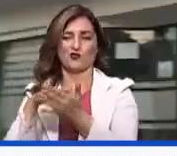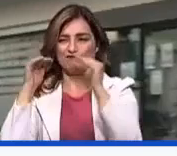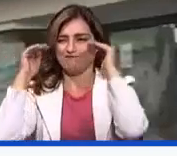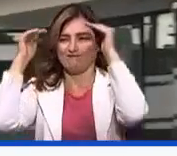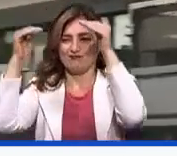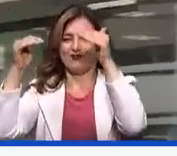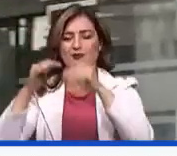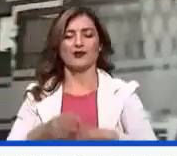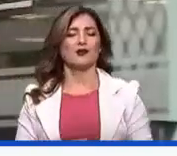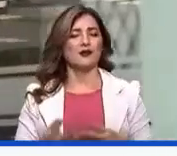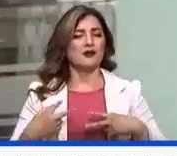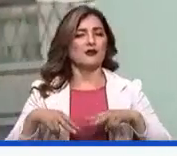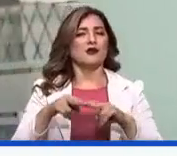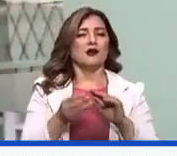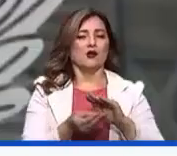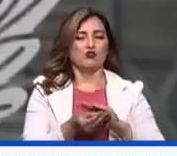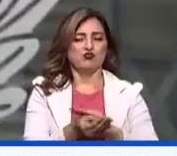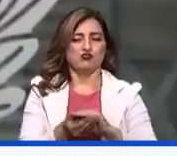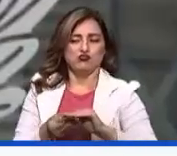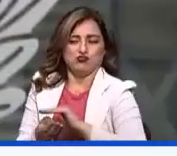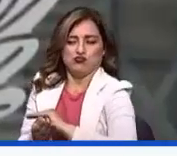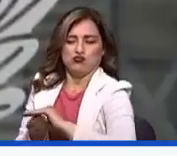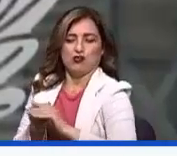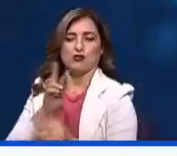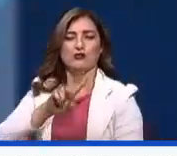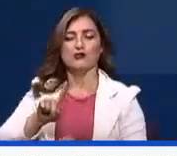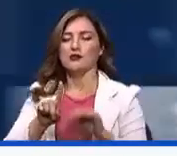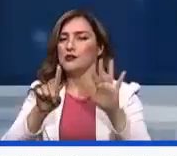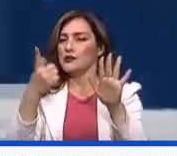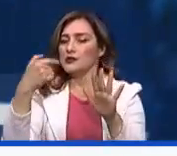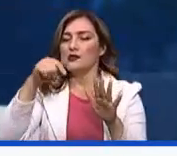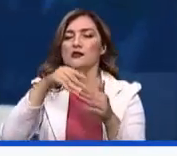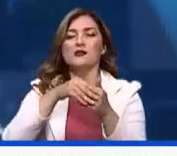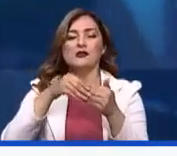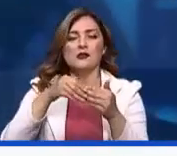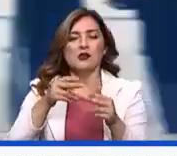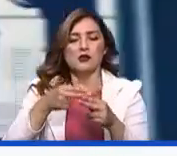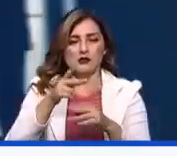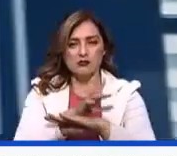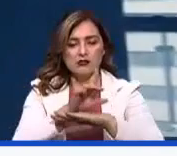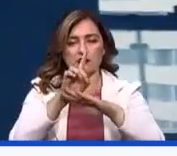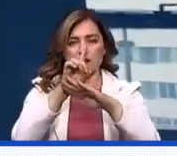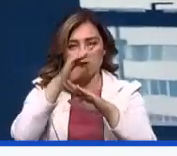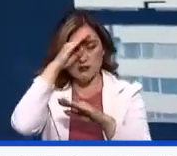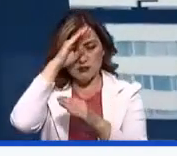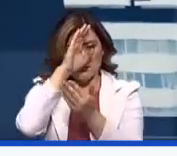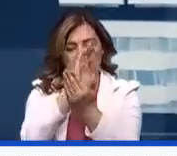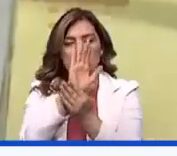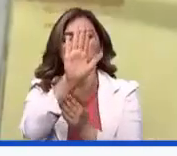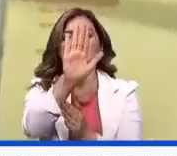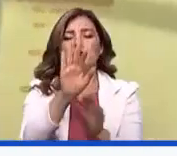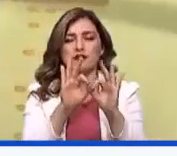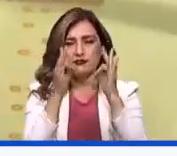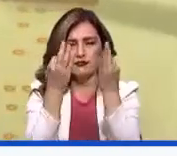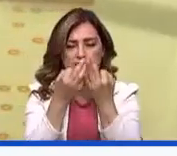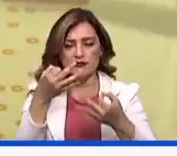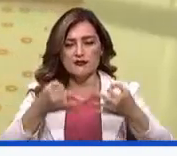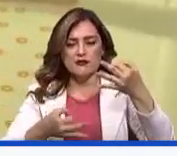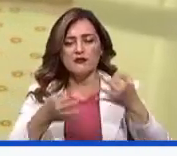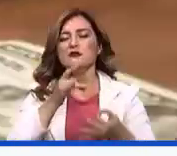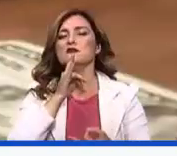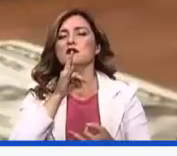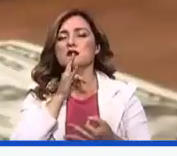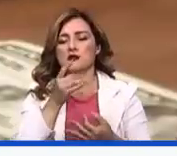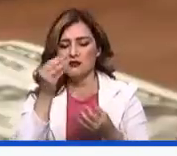De un monto parcial de pago de sobornos que supera los $2,6 millones a exdirectivos del ISPOL y sus familiares, la justicia